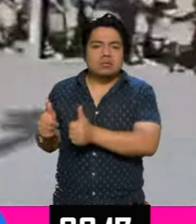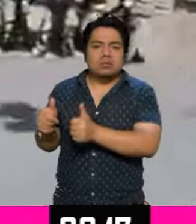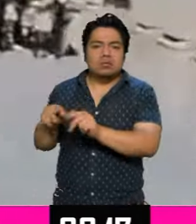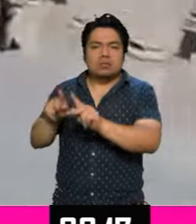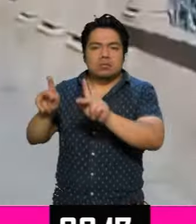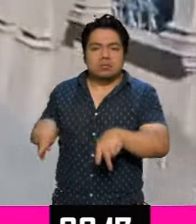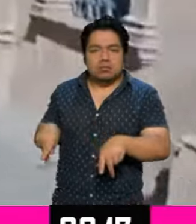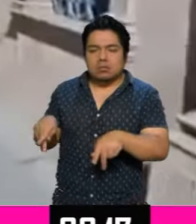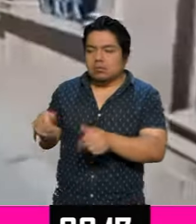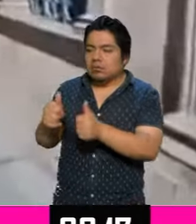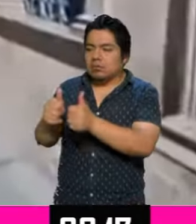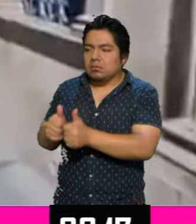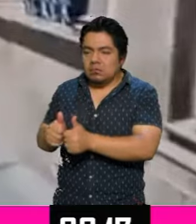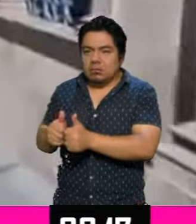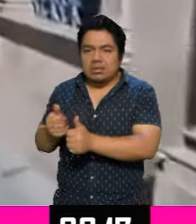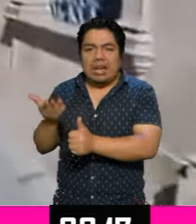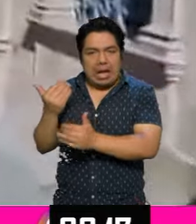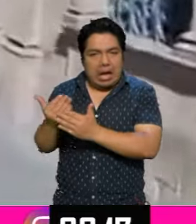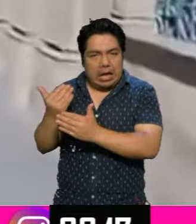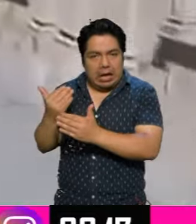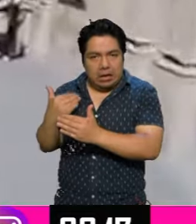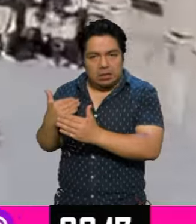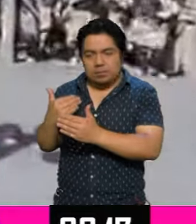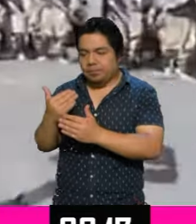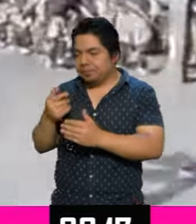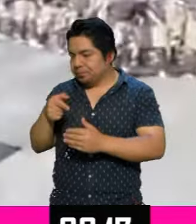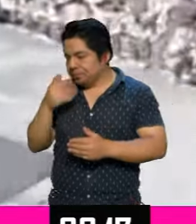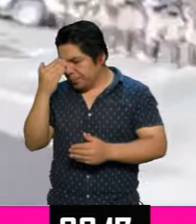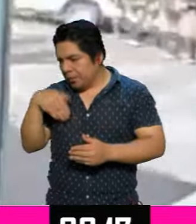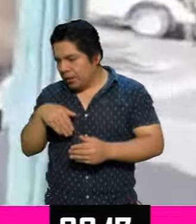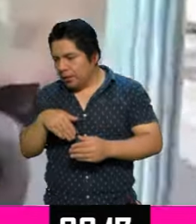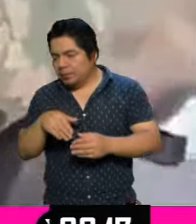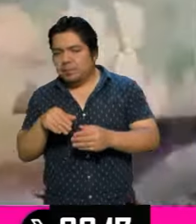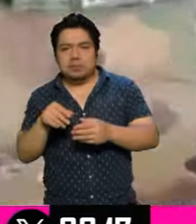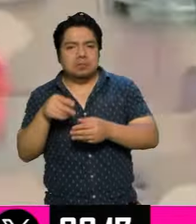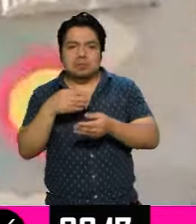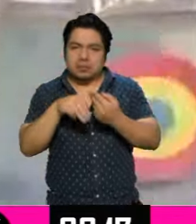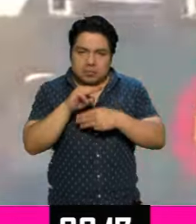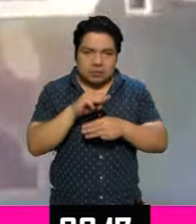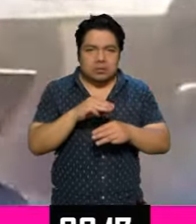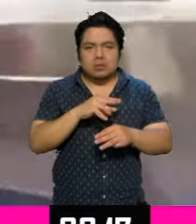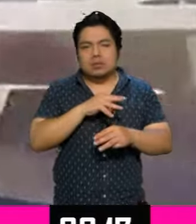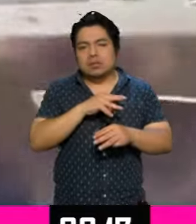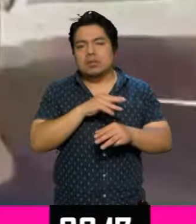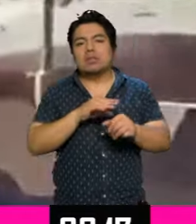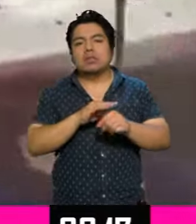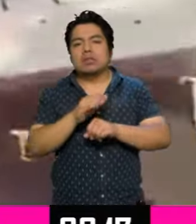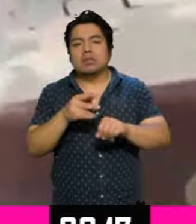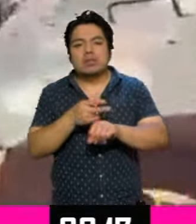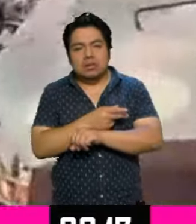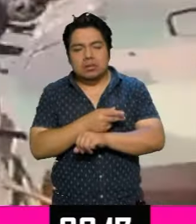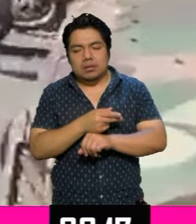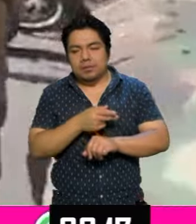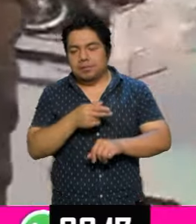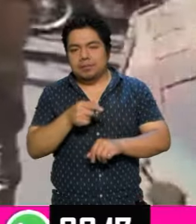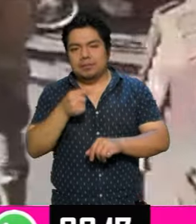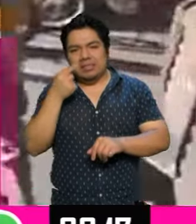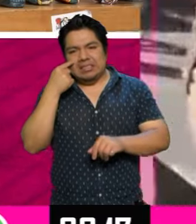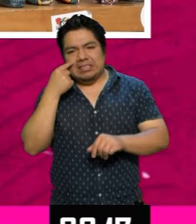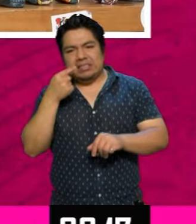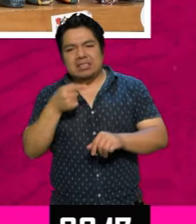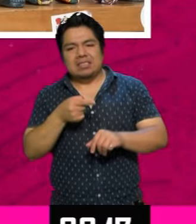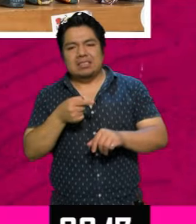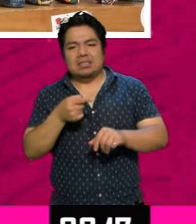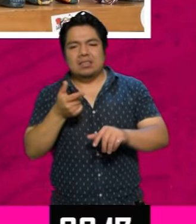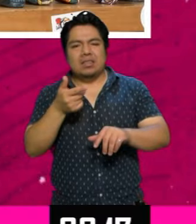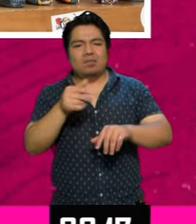plaza. Antes de esto había ocurrido lo que ha dado vueltas al mundo, ese ataque de esa embestida,